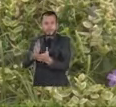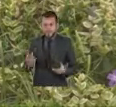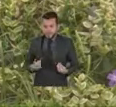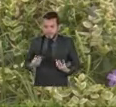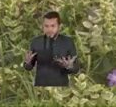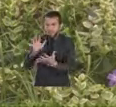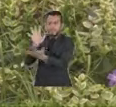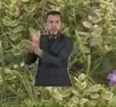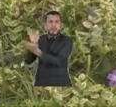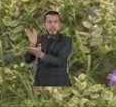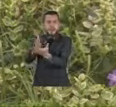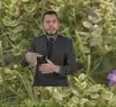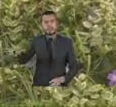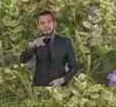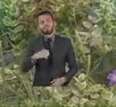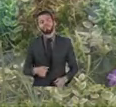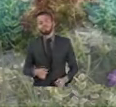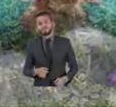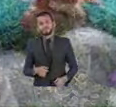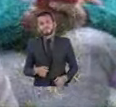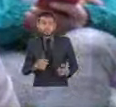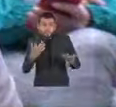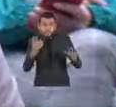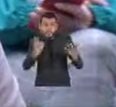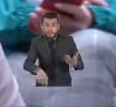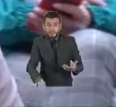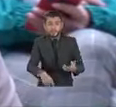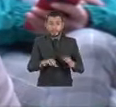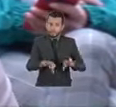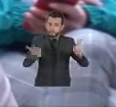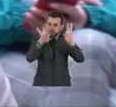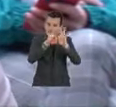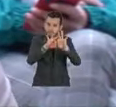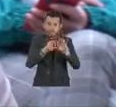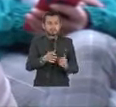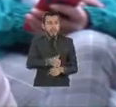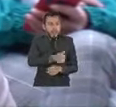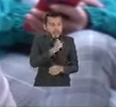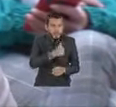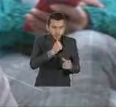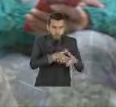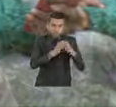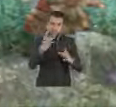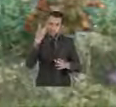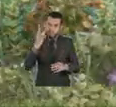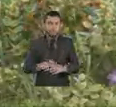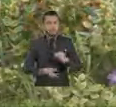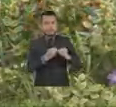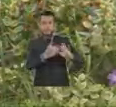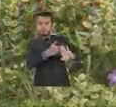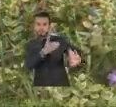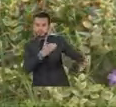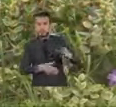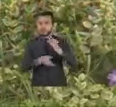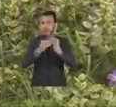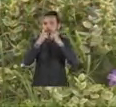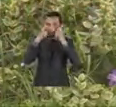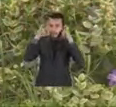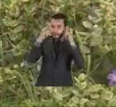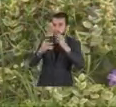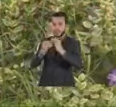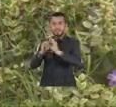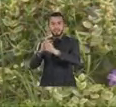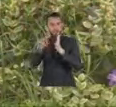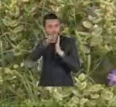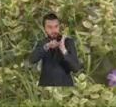al saneamiento, junto con el distanciamiento social, son las respuestas clave a la pandemia.